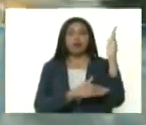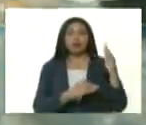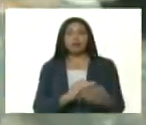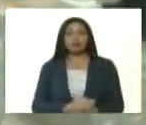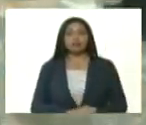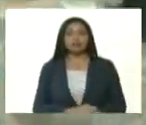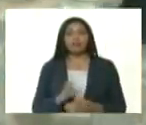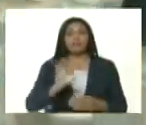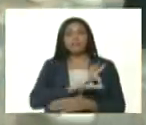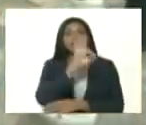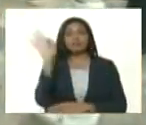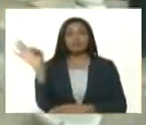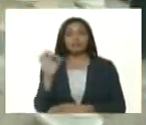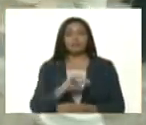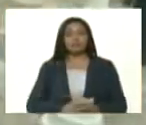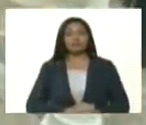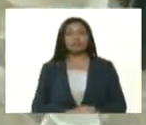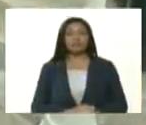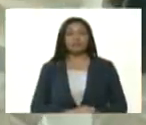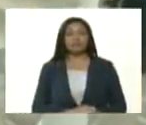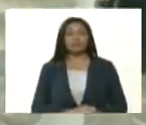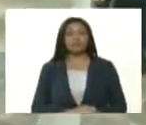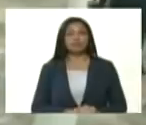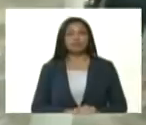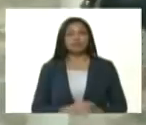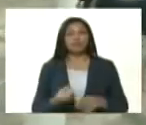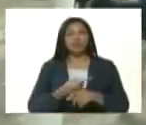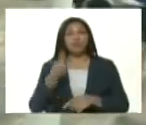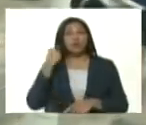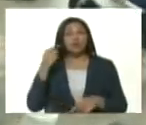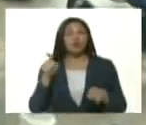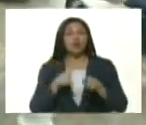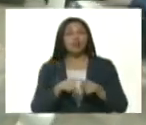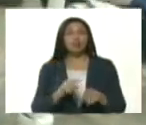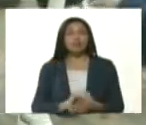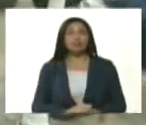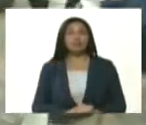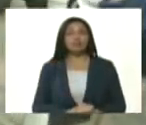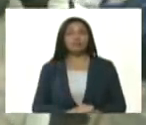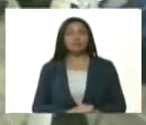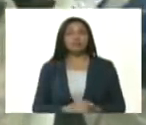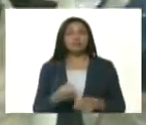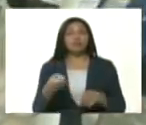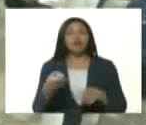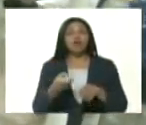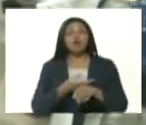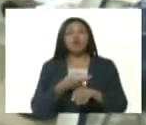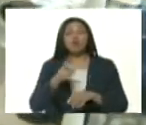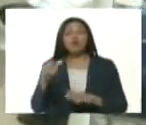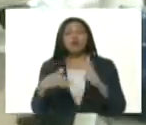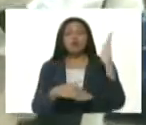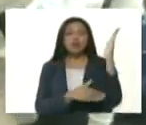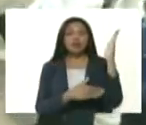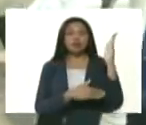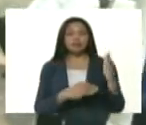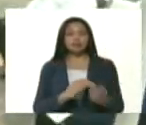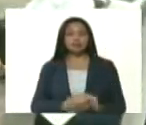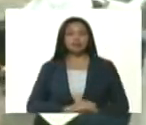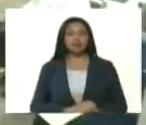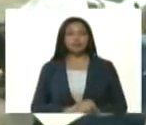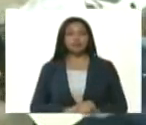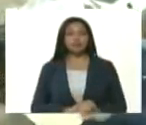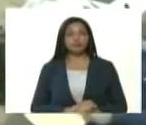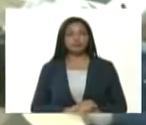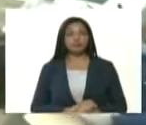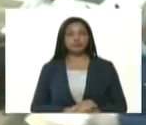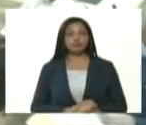en Barquisimeto. Está la gobernadora, la almirante en jefa, gobernadora del estado Lara, Carmen Teresa Meléndez Rivas,